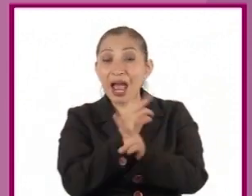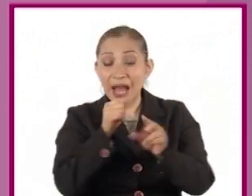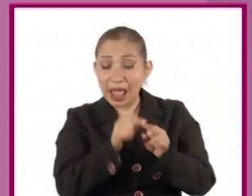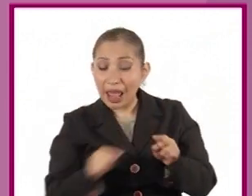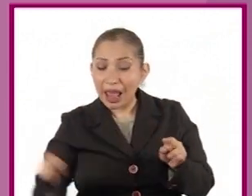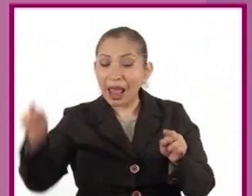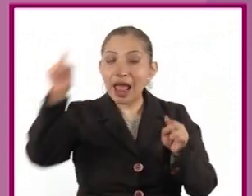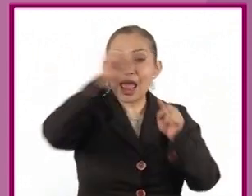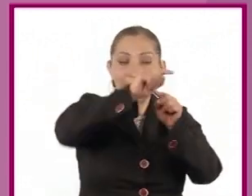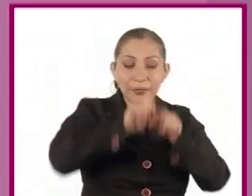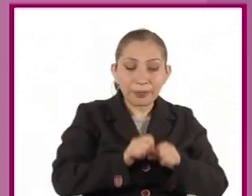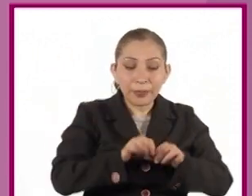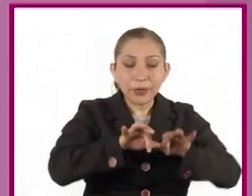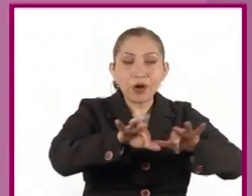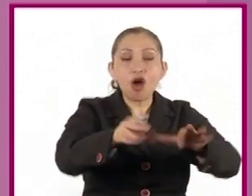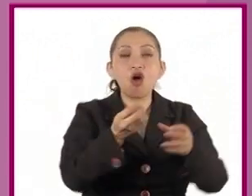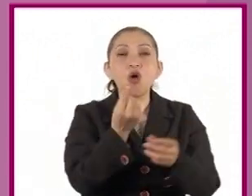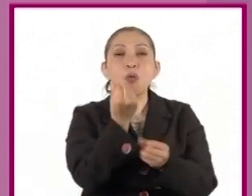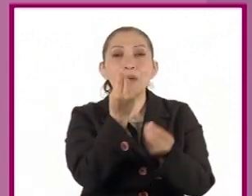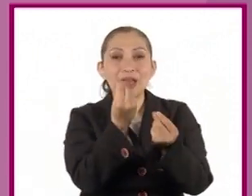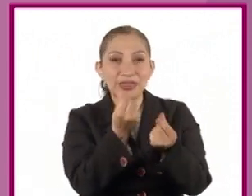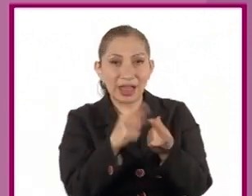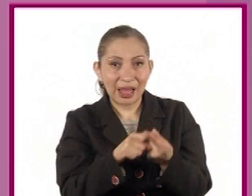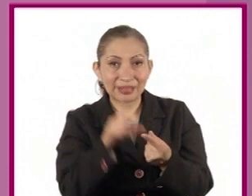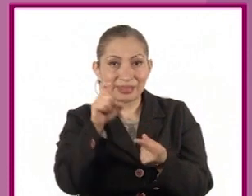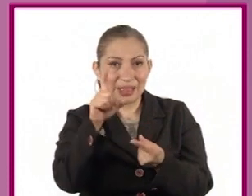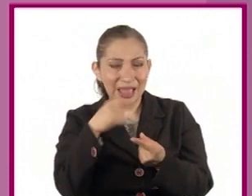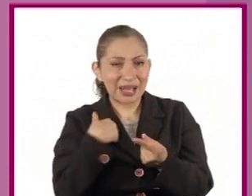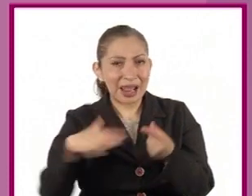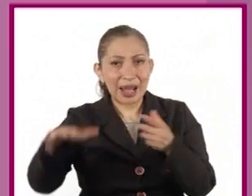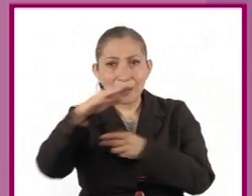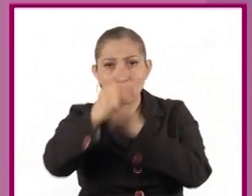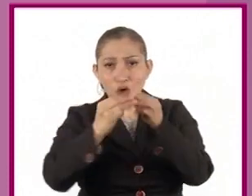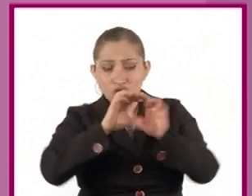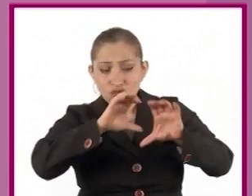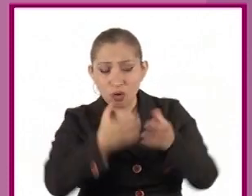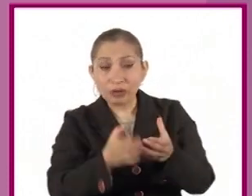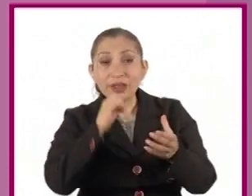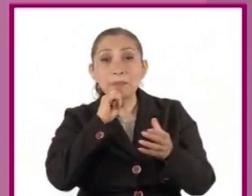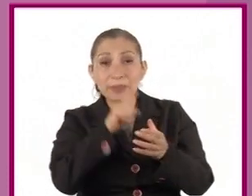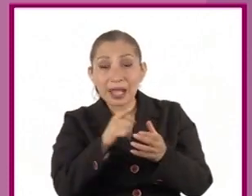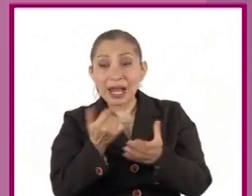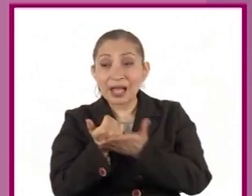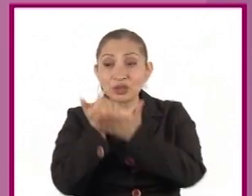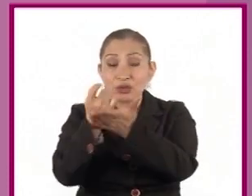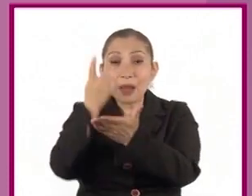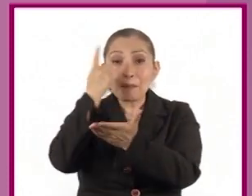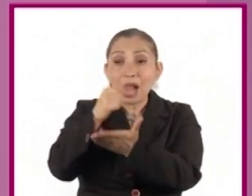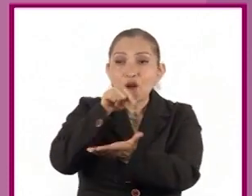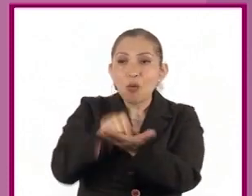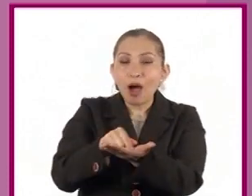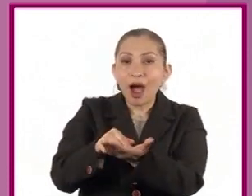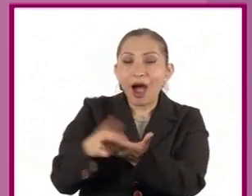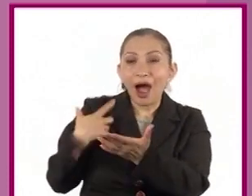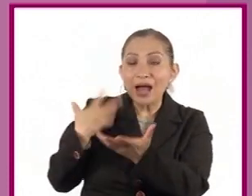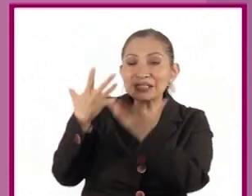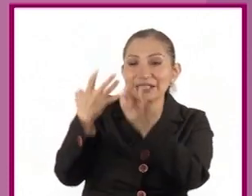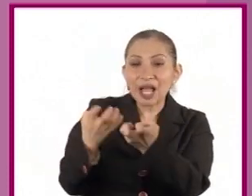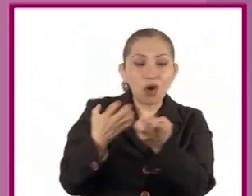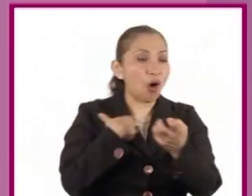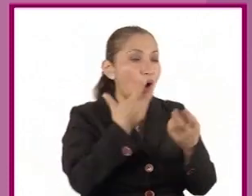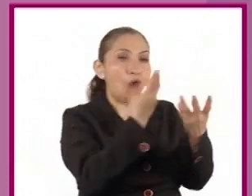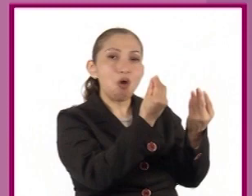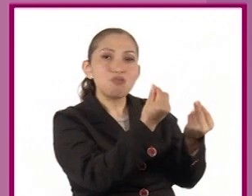es la que distribuye la humedad en el planeta e influye en la delimitación de zonas húmedas y secas,